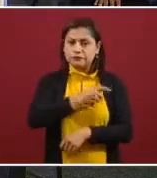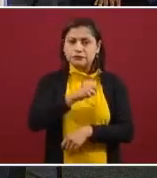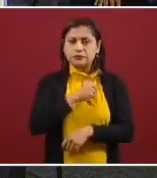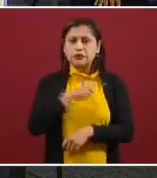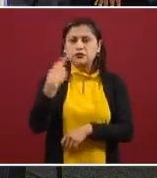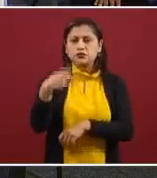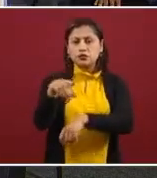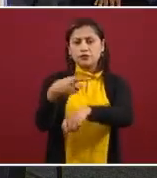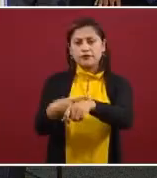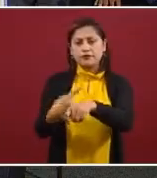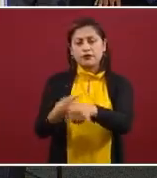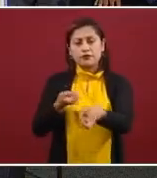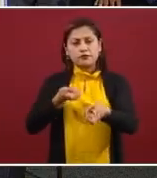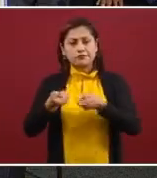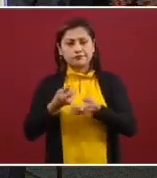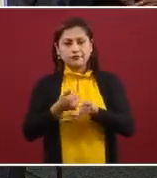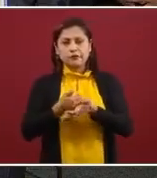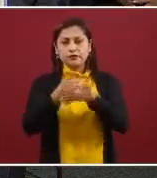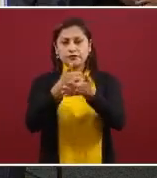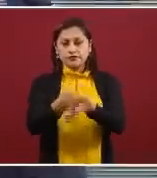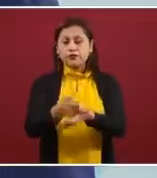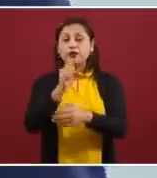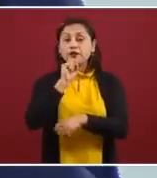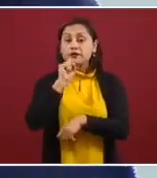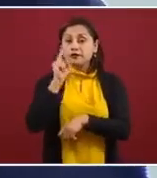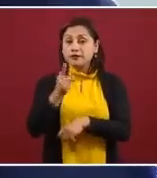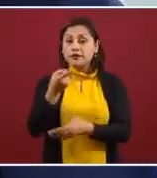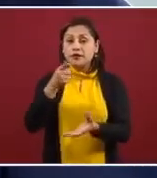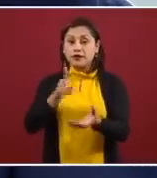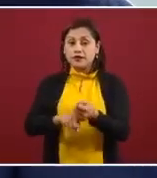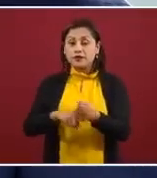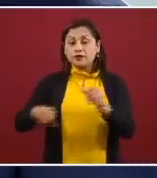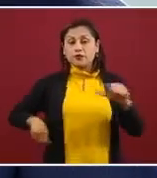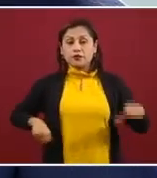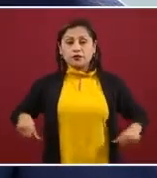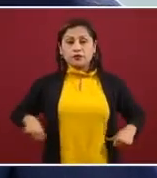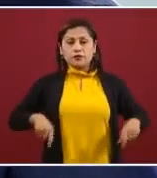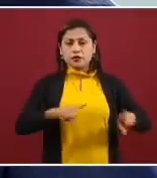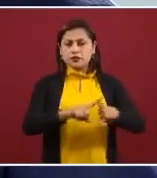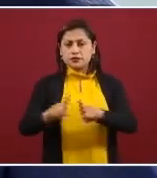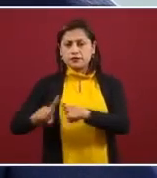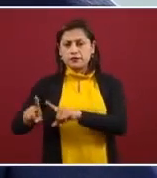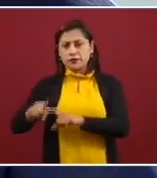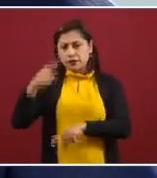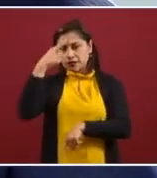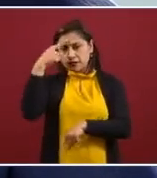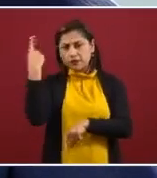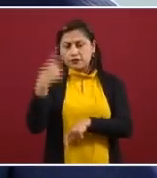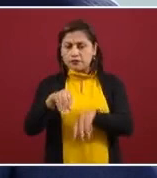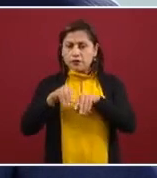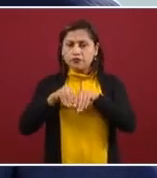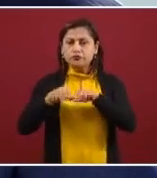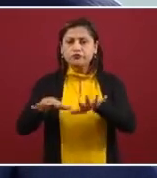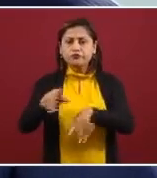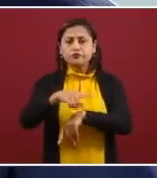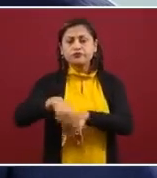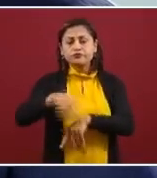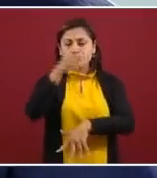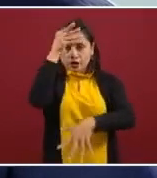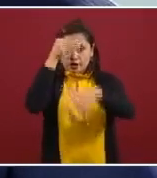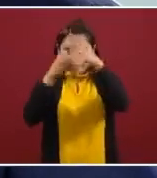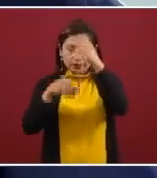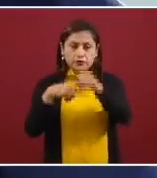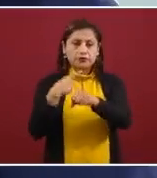controlados. Las actividades de promoción de la salud y la prevención de enfermedades